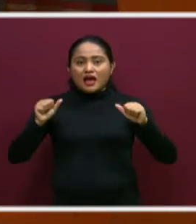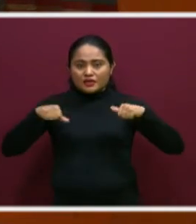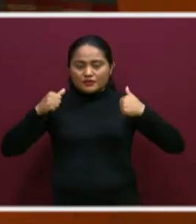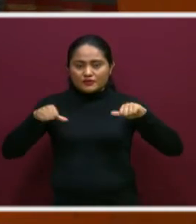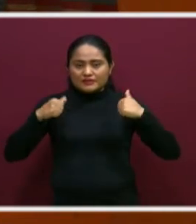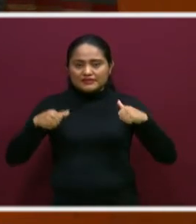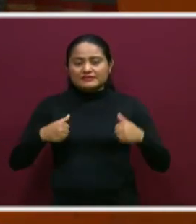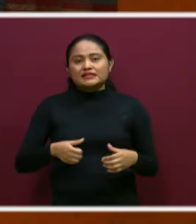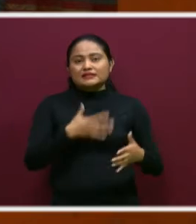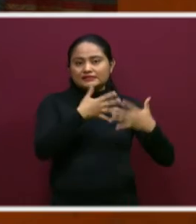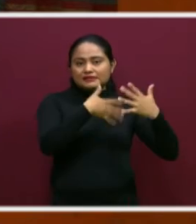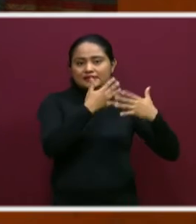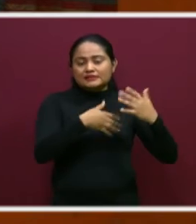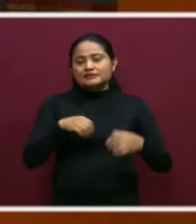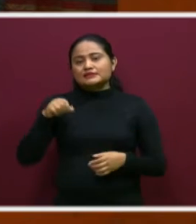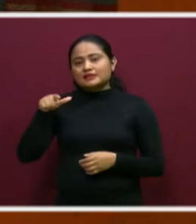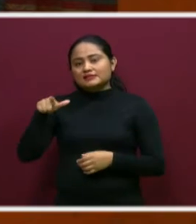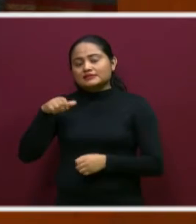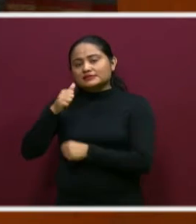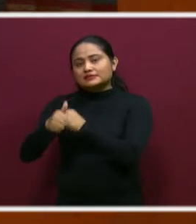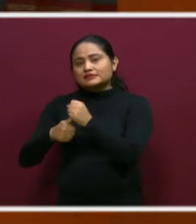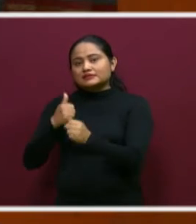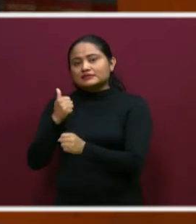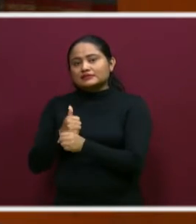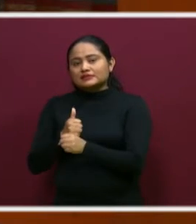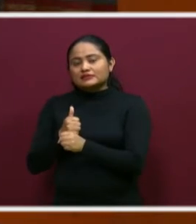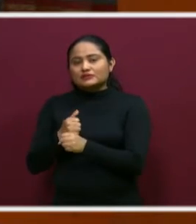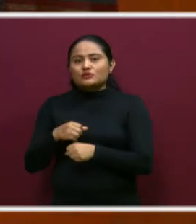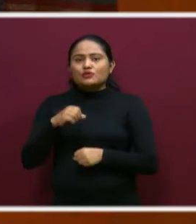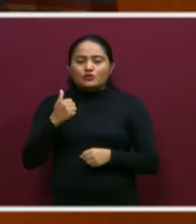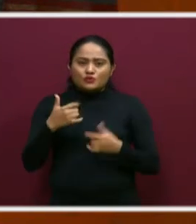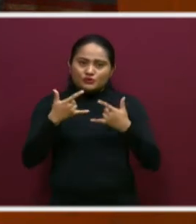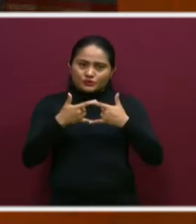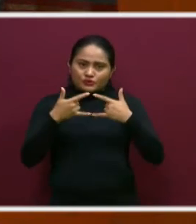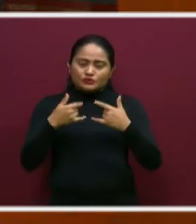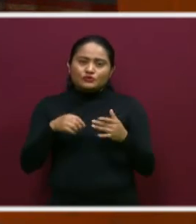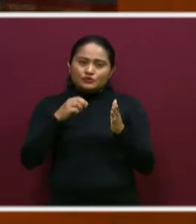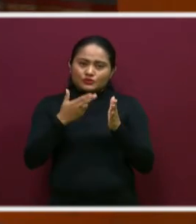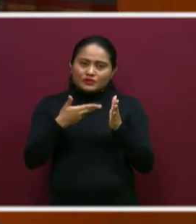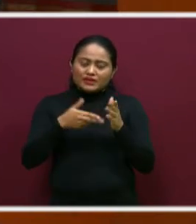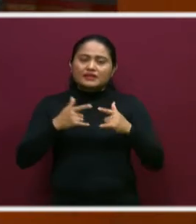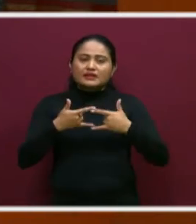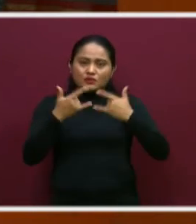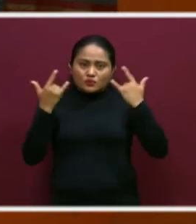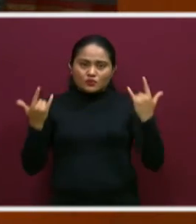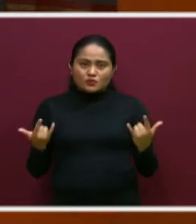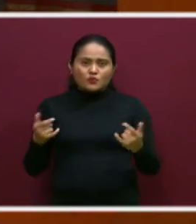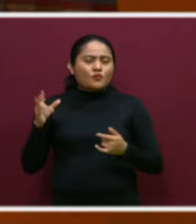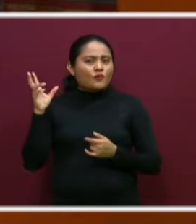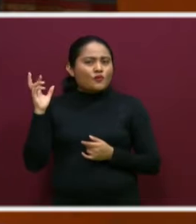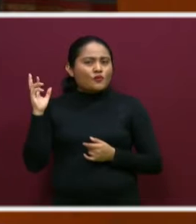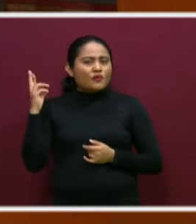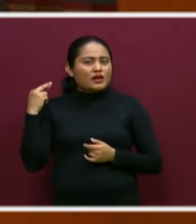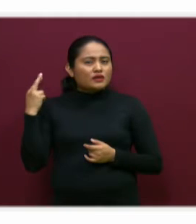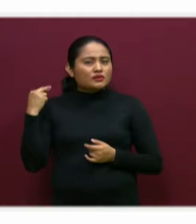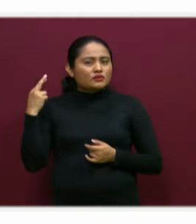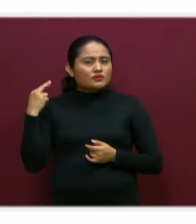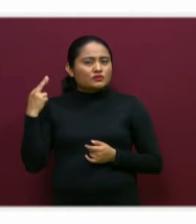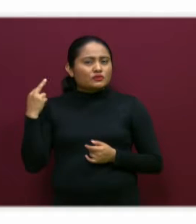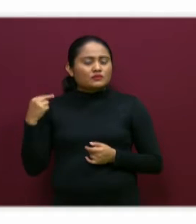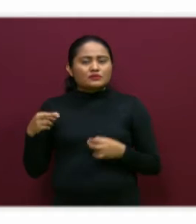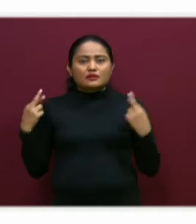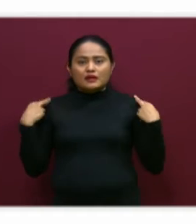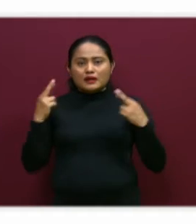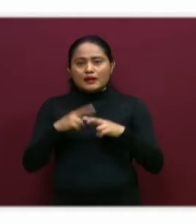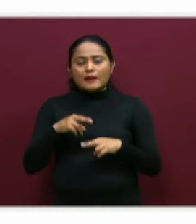años otro taller que tenemos es el de cuento sonoro para niños y niñas de 8 a 12 años impartido por la maestra